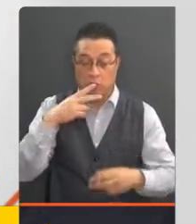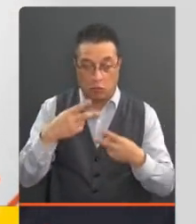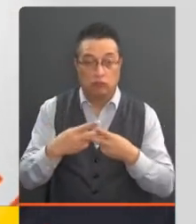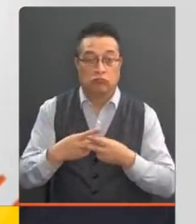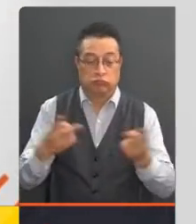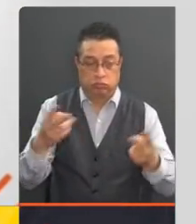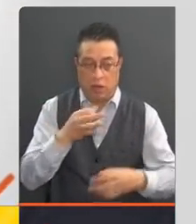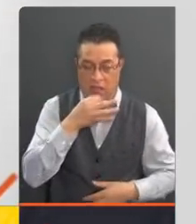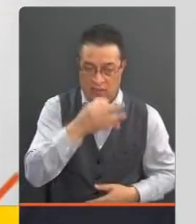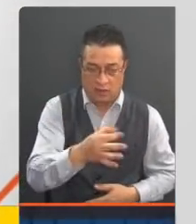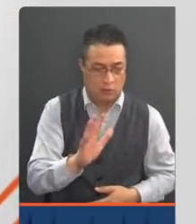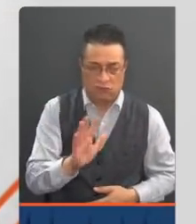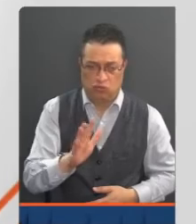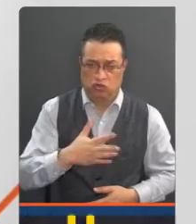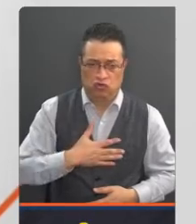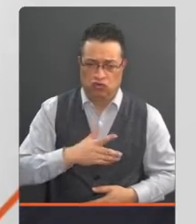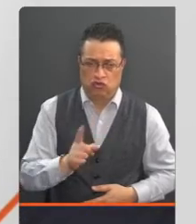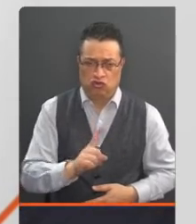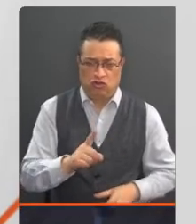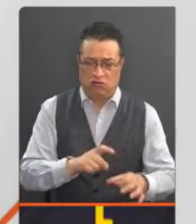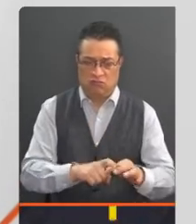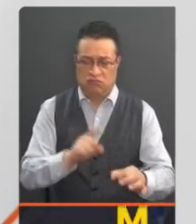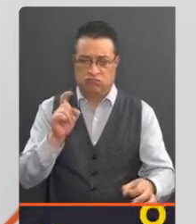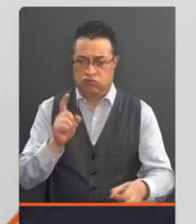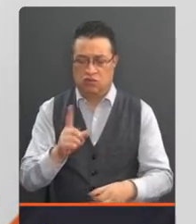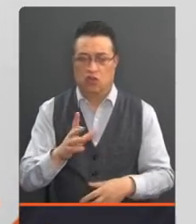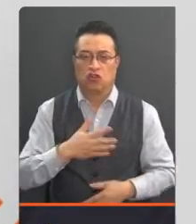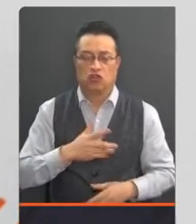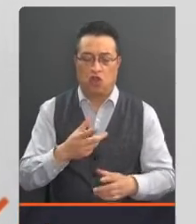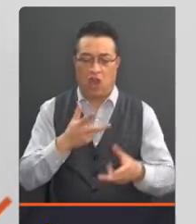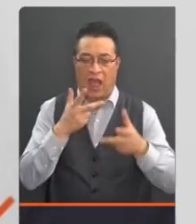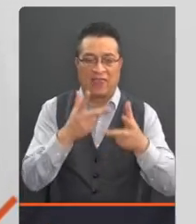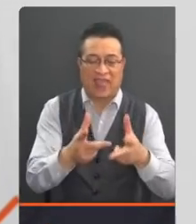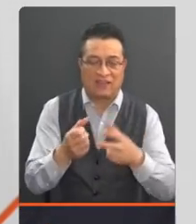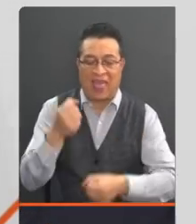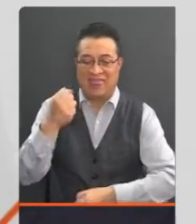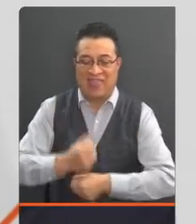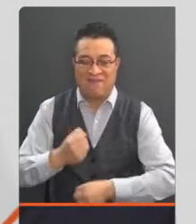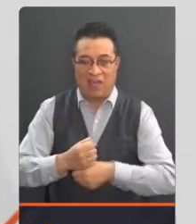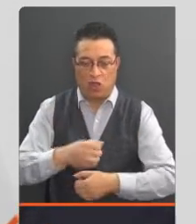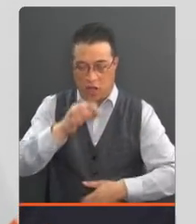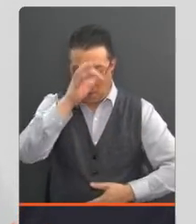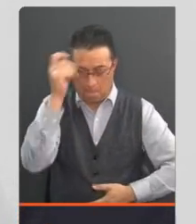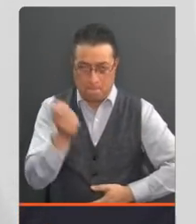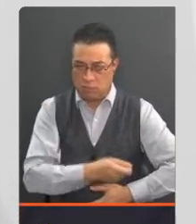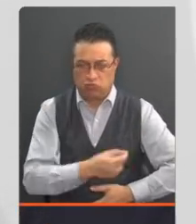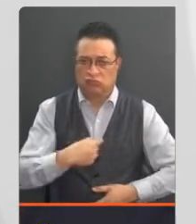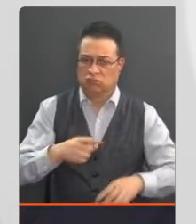desligándose de este ataque y señalando que no atacan a trabajadores ni a mapuches.